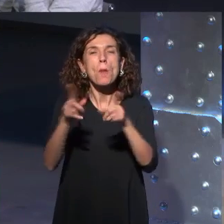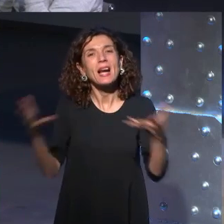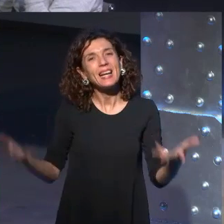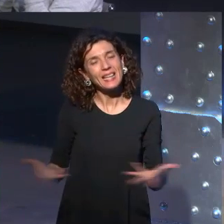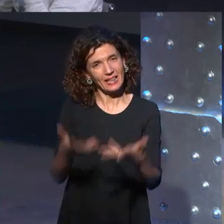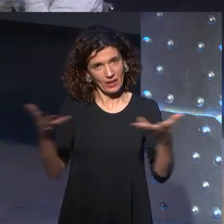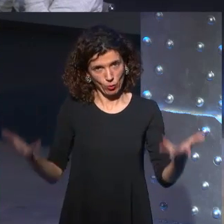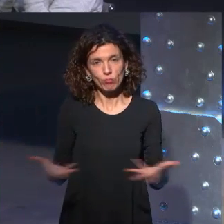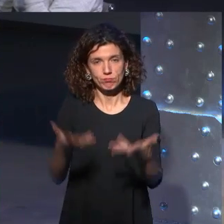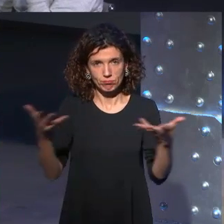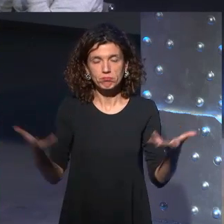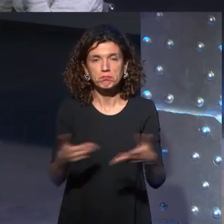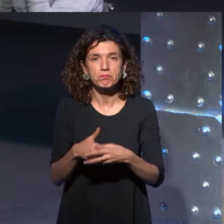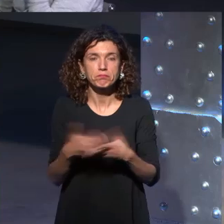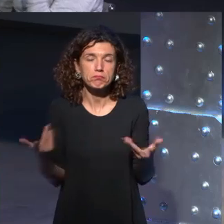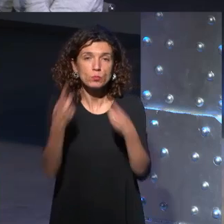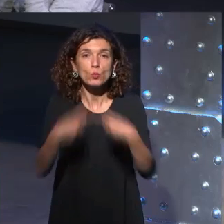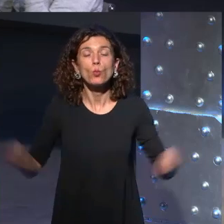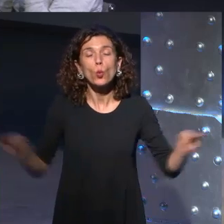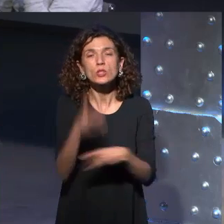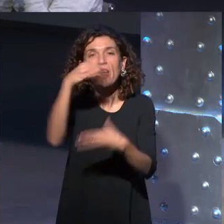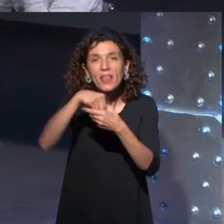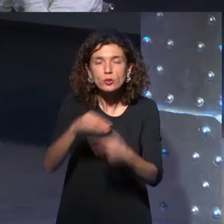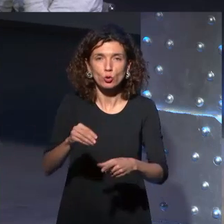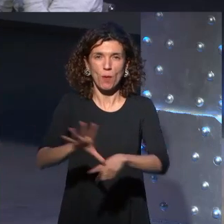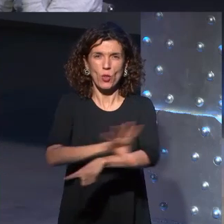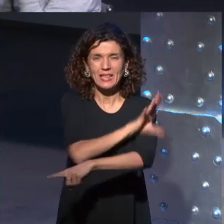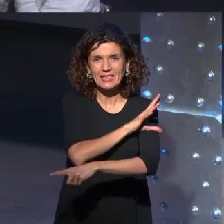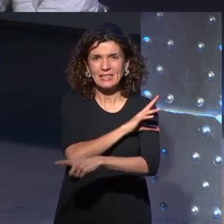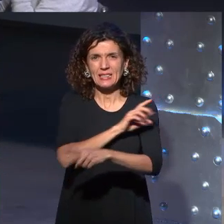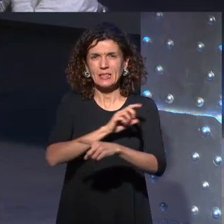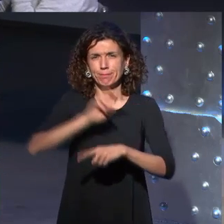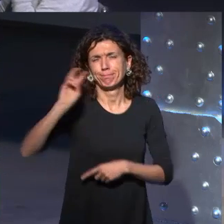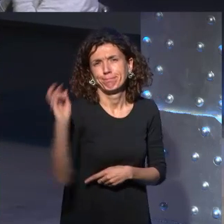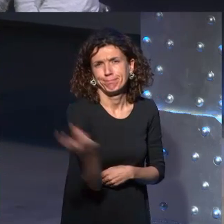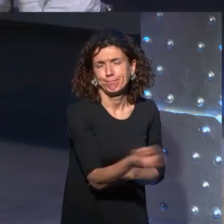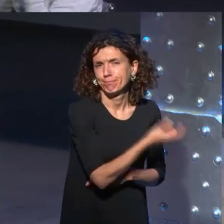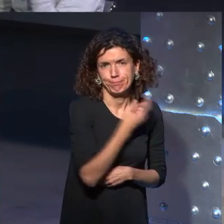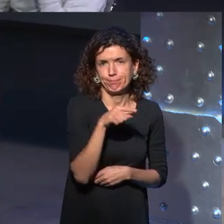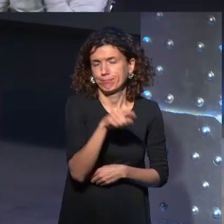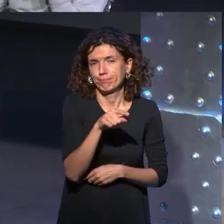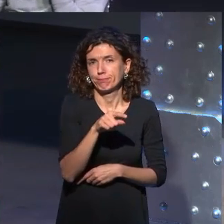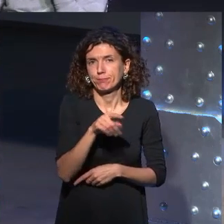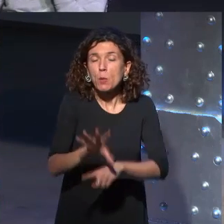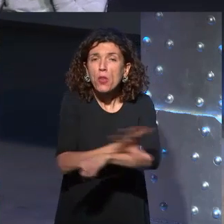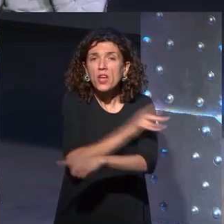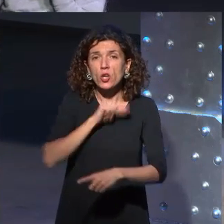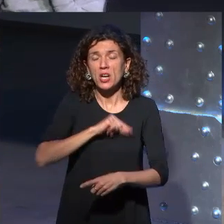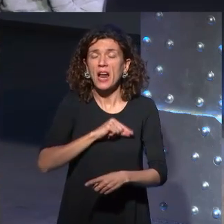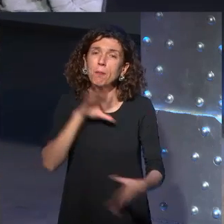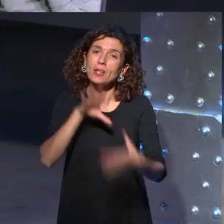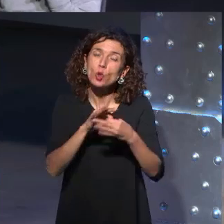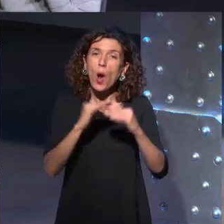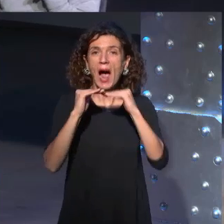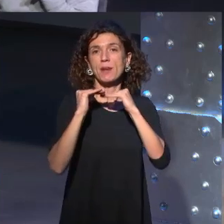Quiero decirte que en la música intervienen emocionalidades que pueden tener que ver con la armonía,